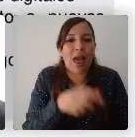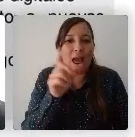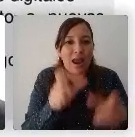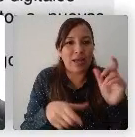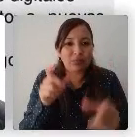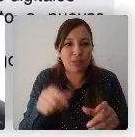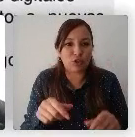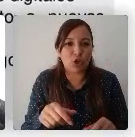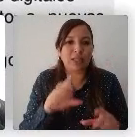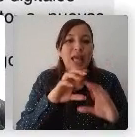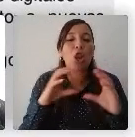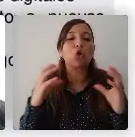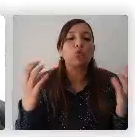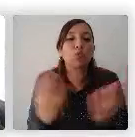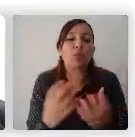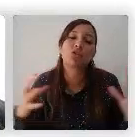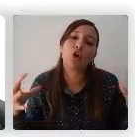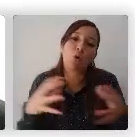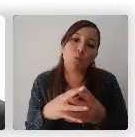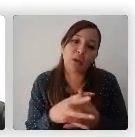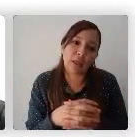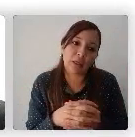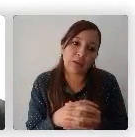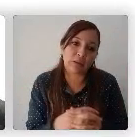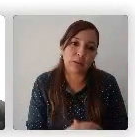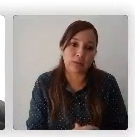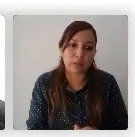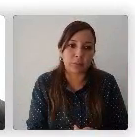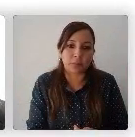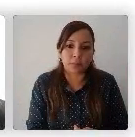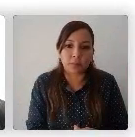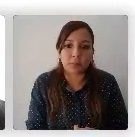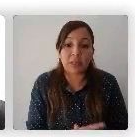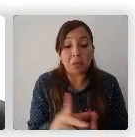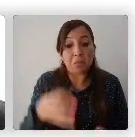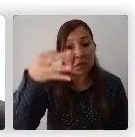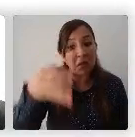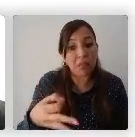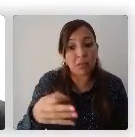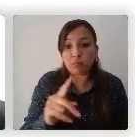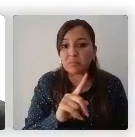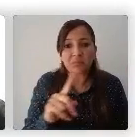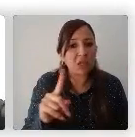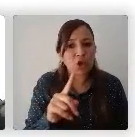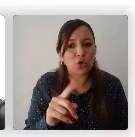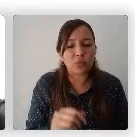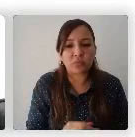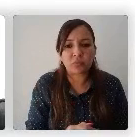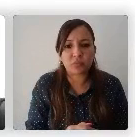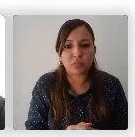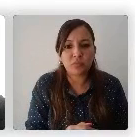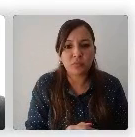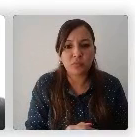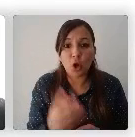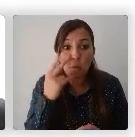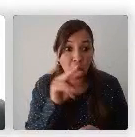destinos sostenibles y contribuir y sumarme a ello, ¿no? Y bueno, sí, es verdad, ya no solo, como menciona la